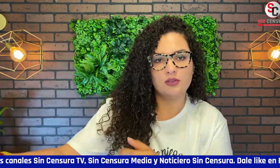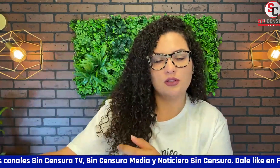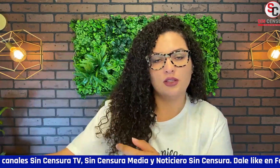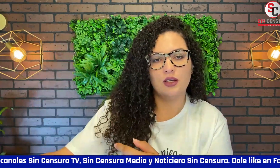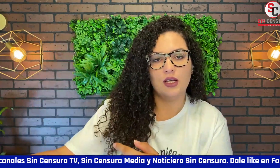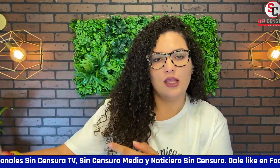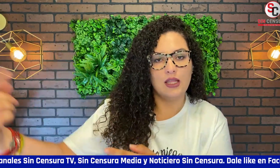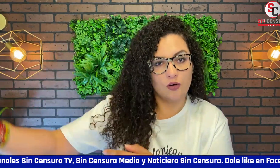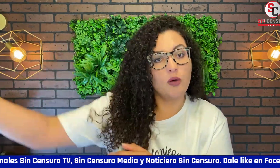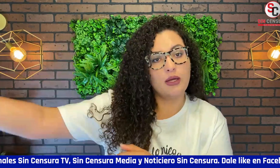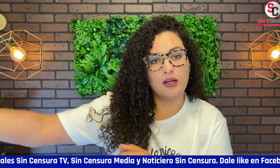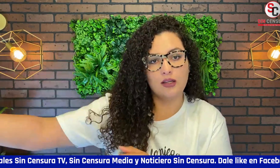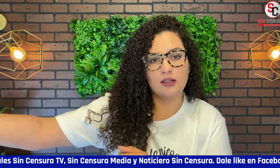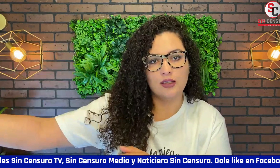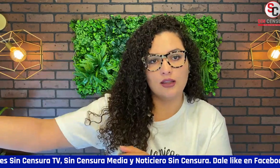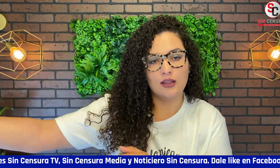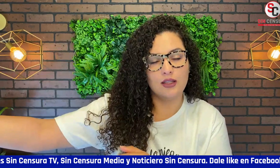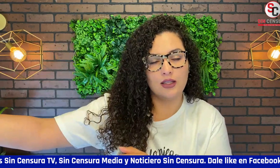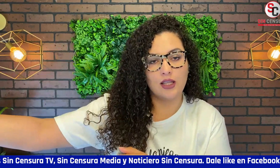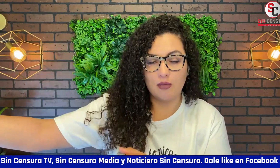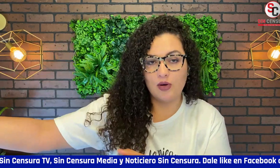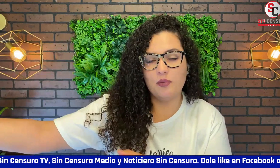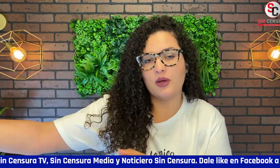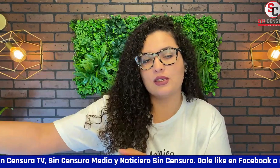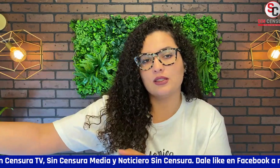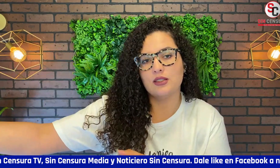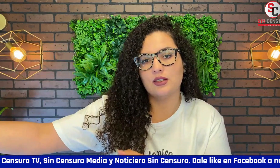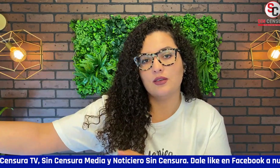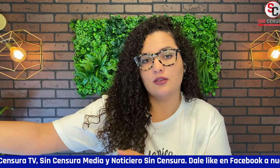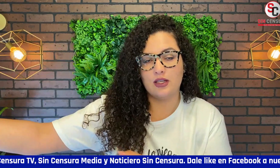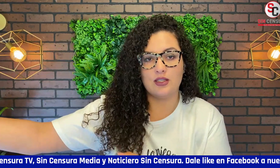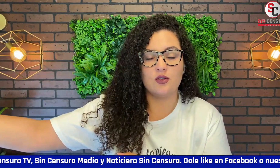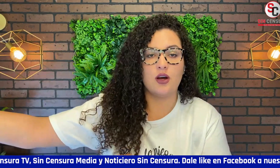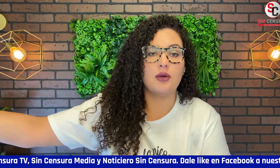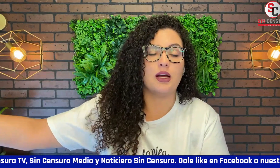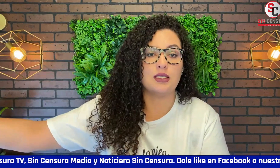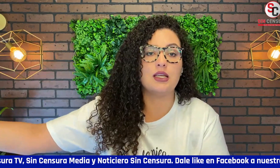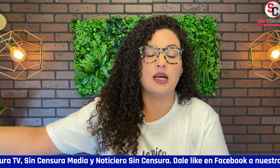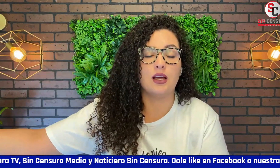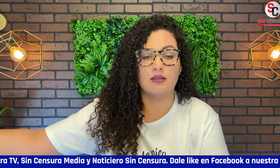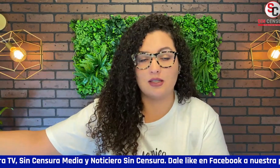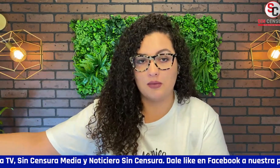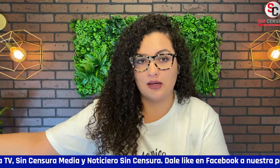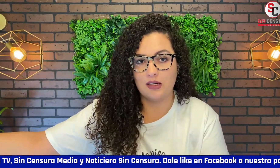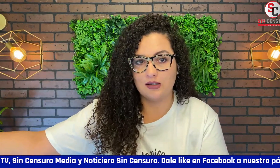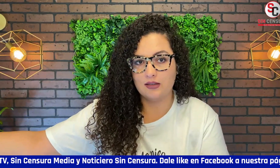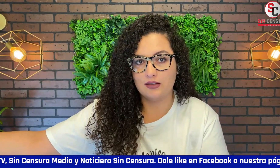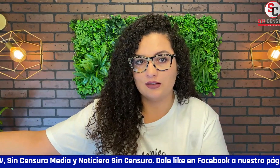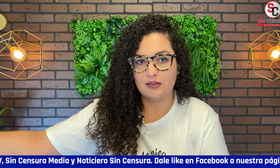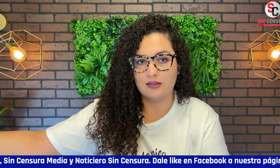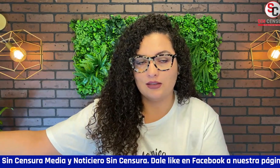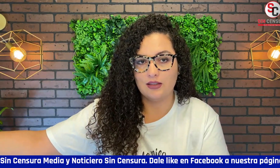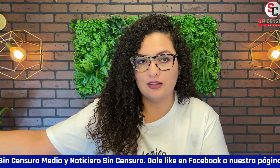Primo del gober de Tamaulipas, Francisco Javier García Cabeza de Vaca.